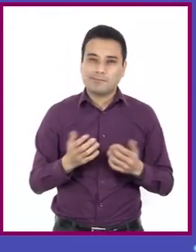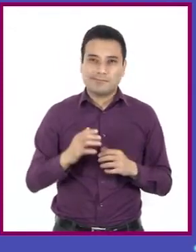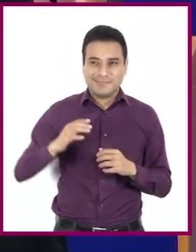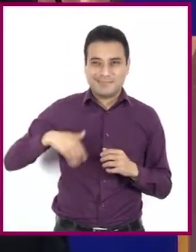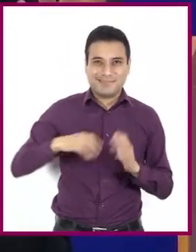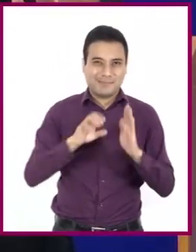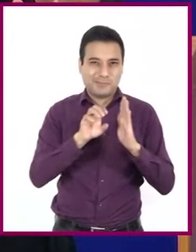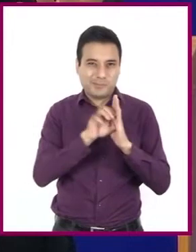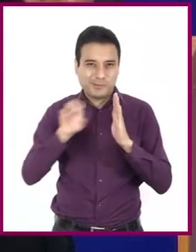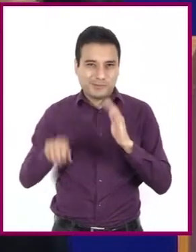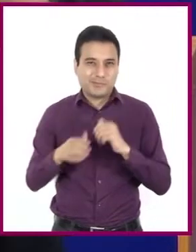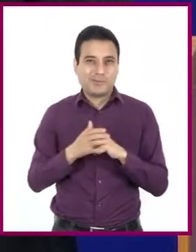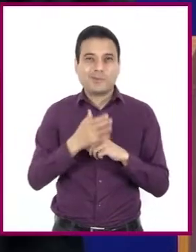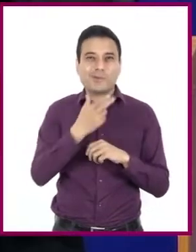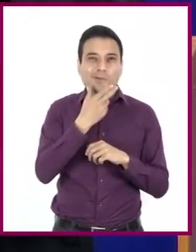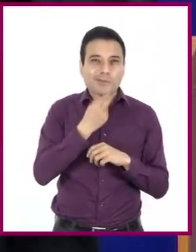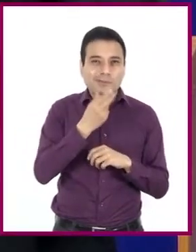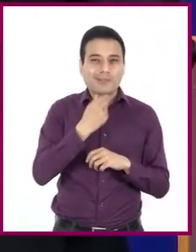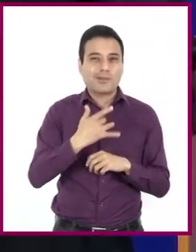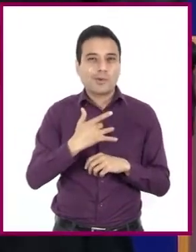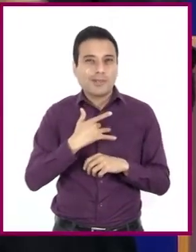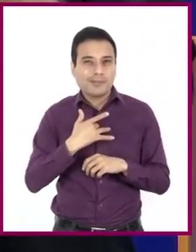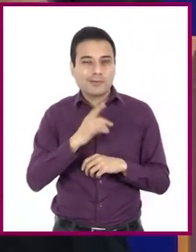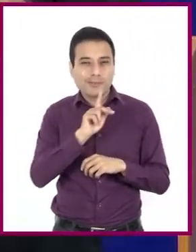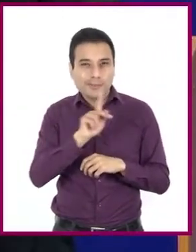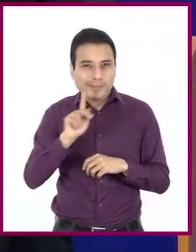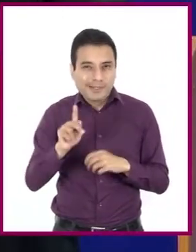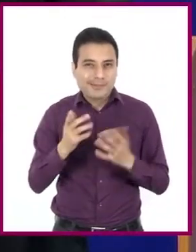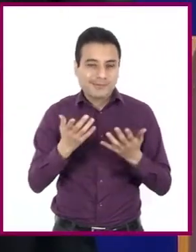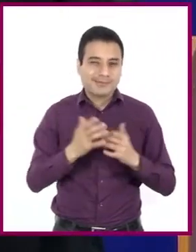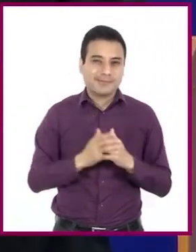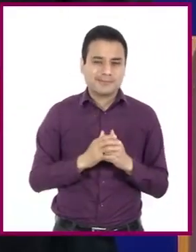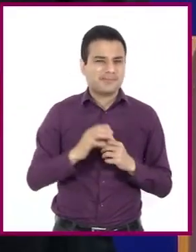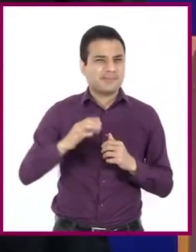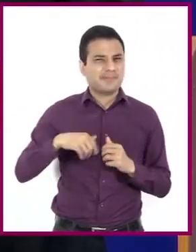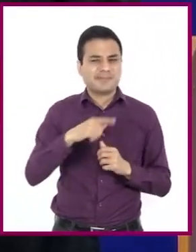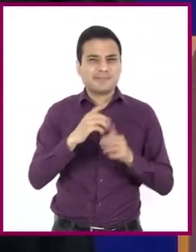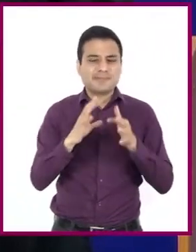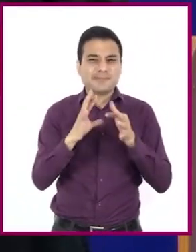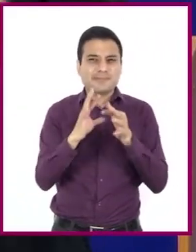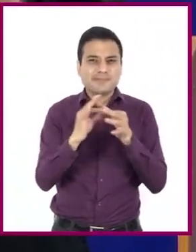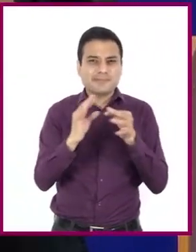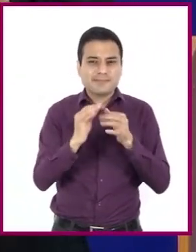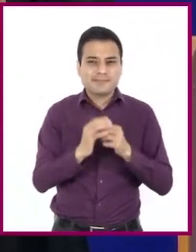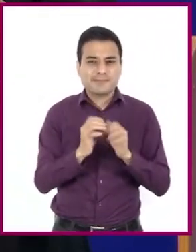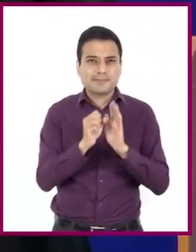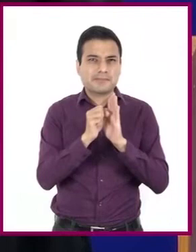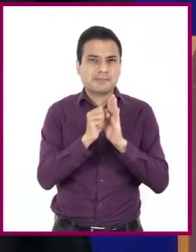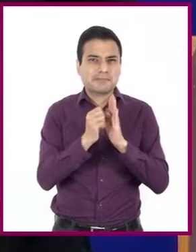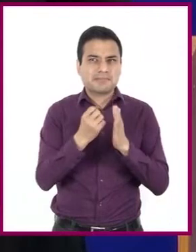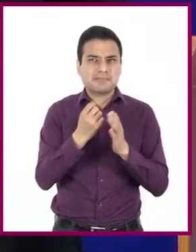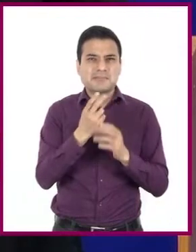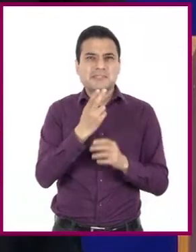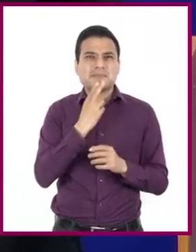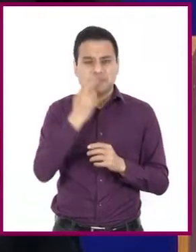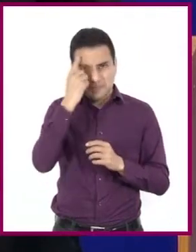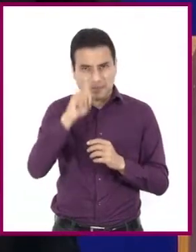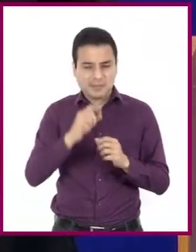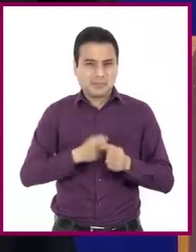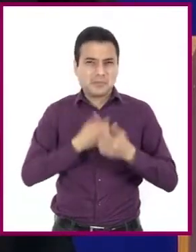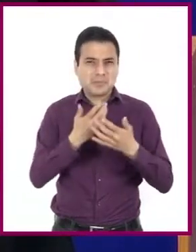chico? Profesor, pero también nos hablaba del símbolo como un recurso gráfico para la